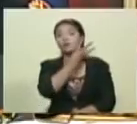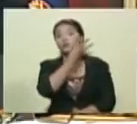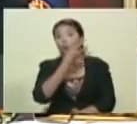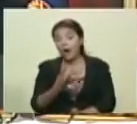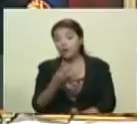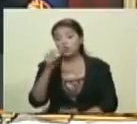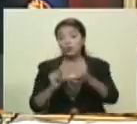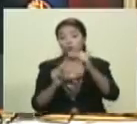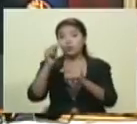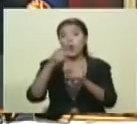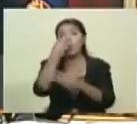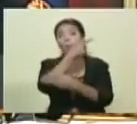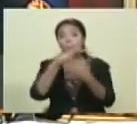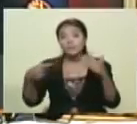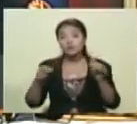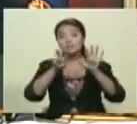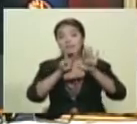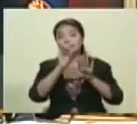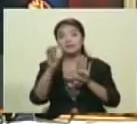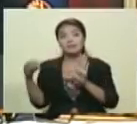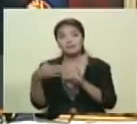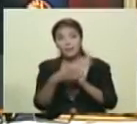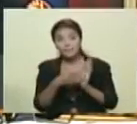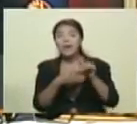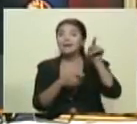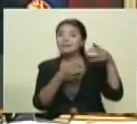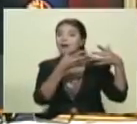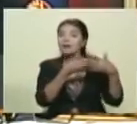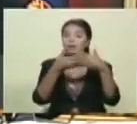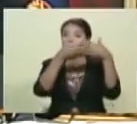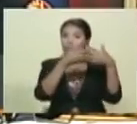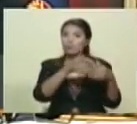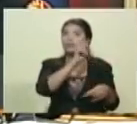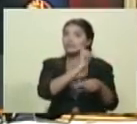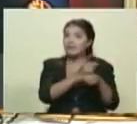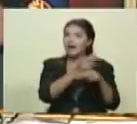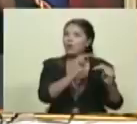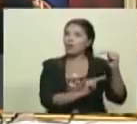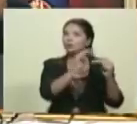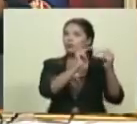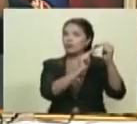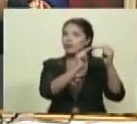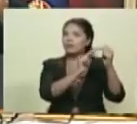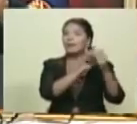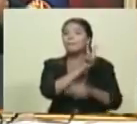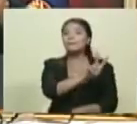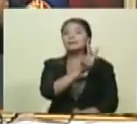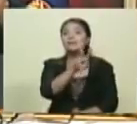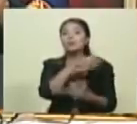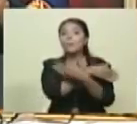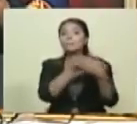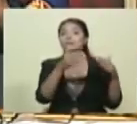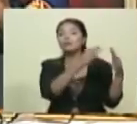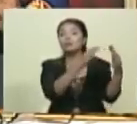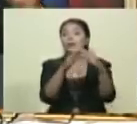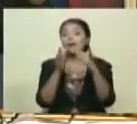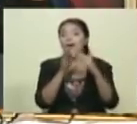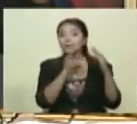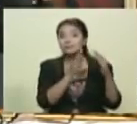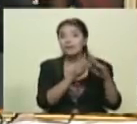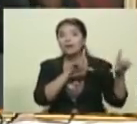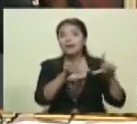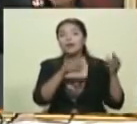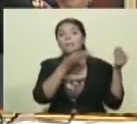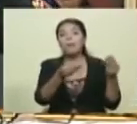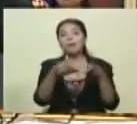construido 1.700.000 viviendas, en Estados Unidos tendrían que haber construido 22 millones de viviendas